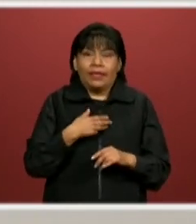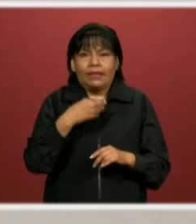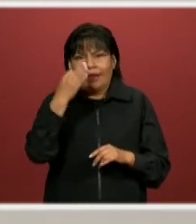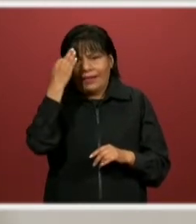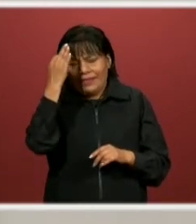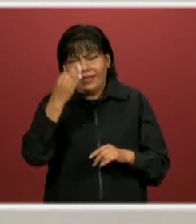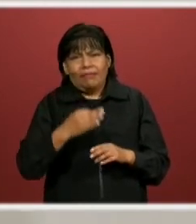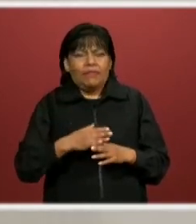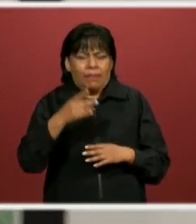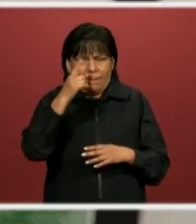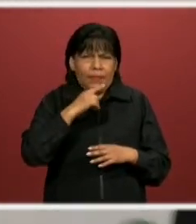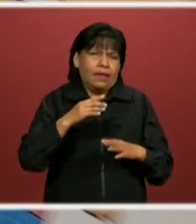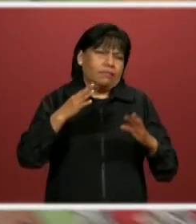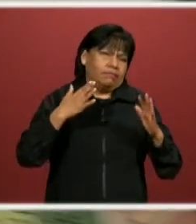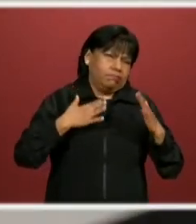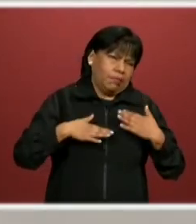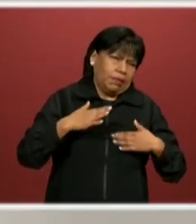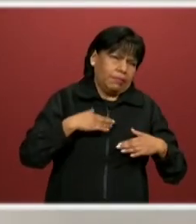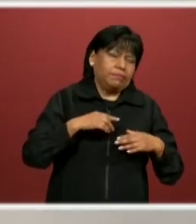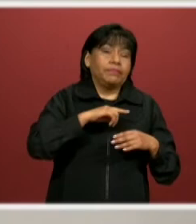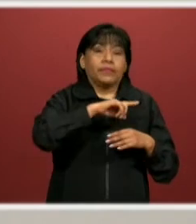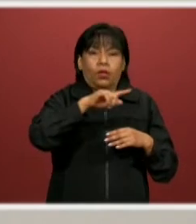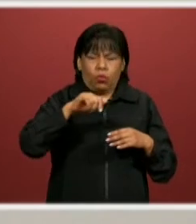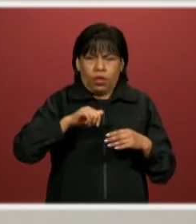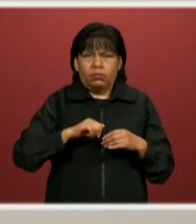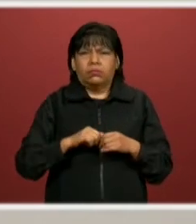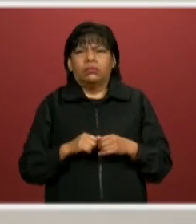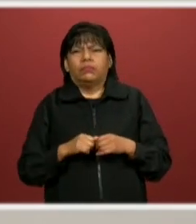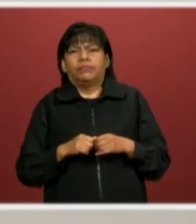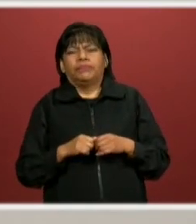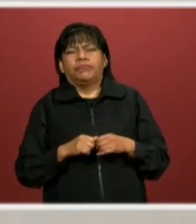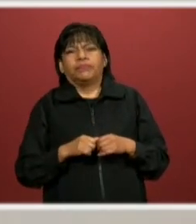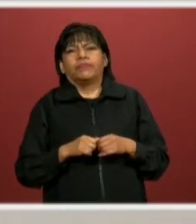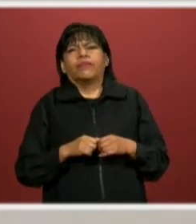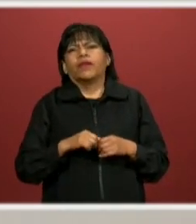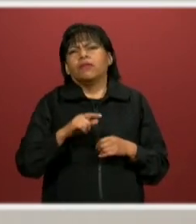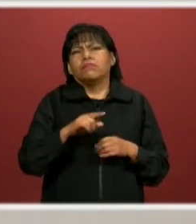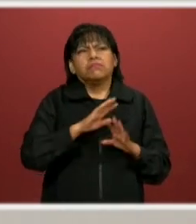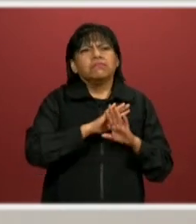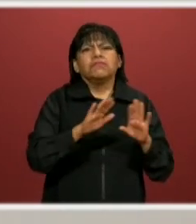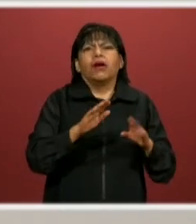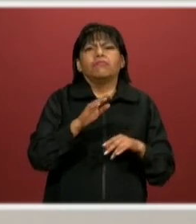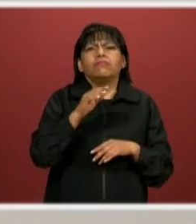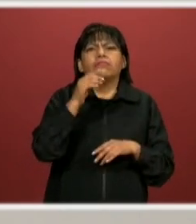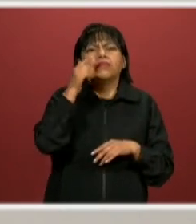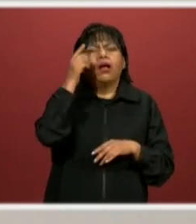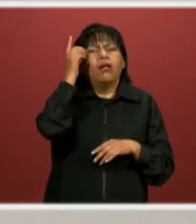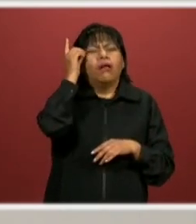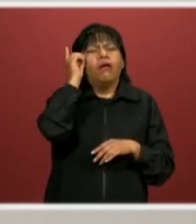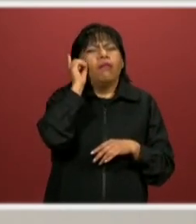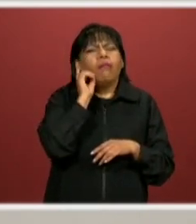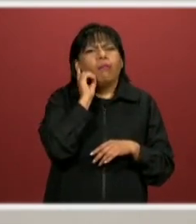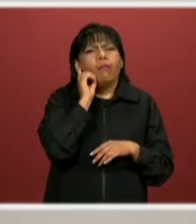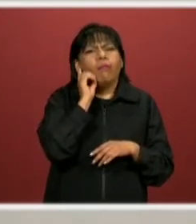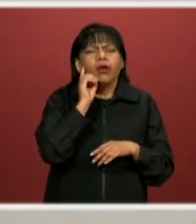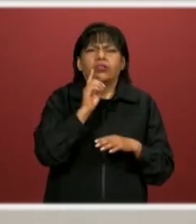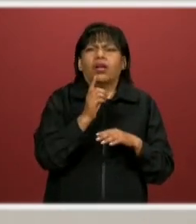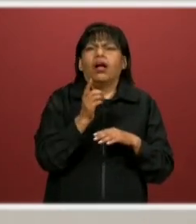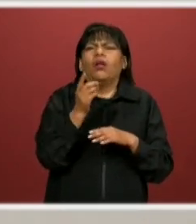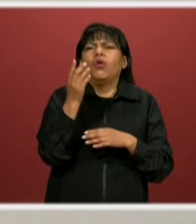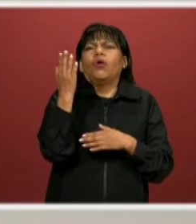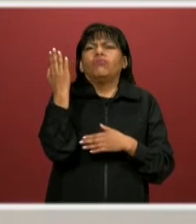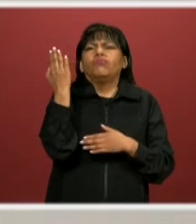de diversión posteriormente pues ya me iba yo a dormir verdad había yo terminado todo mi día